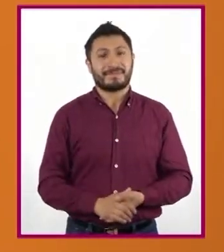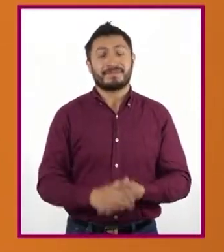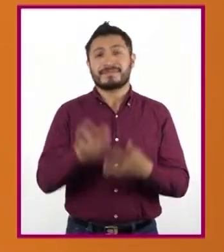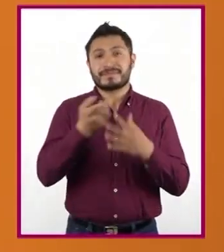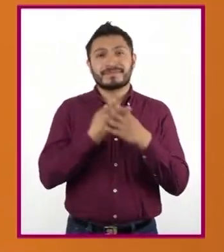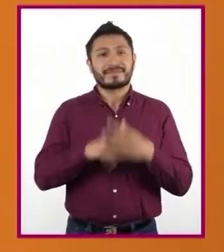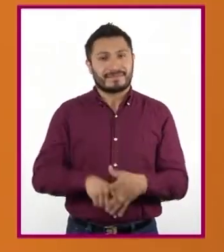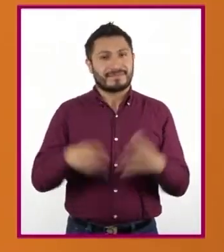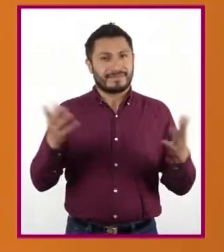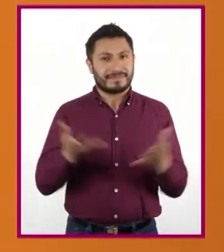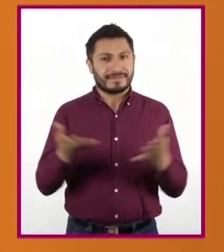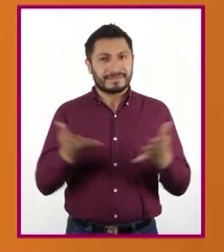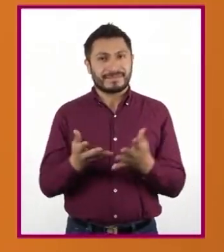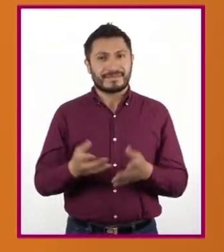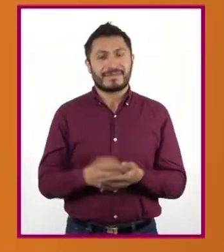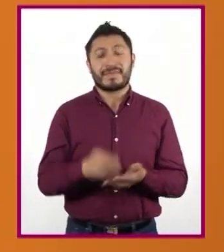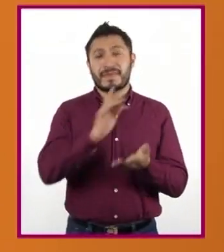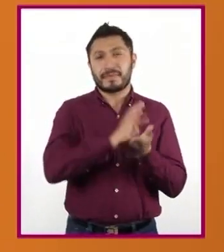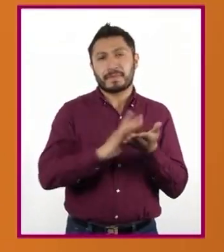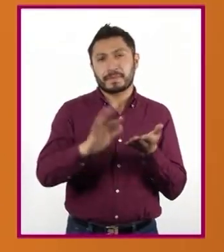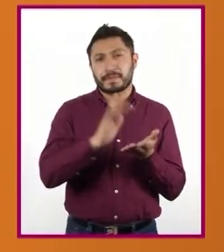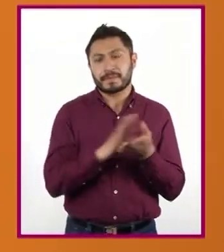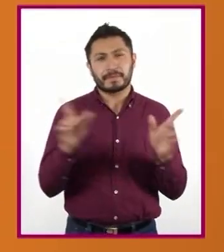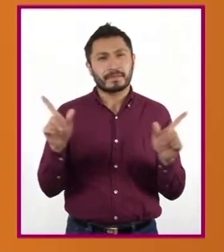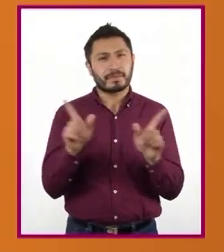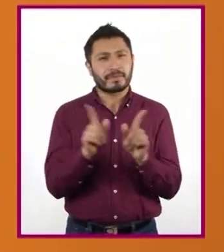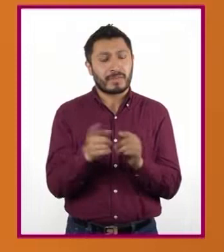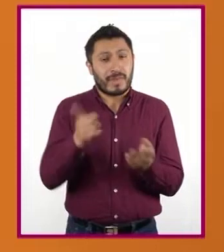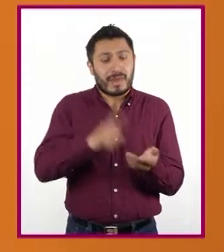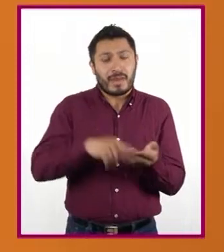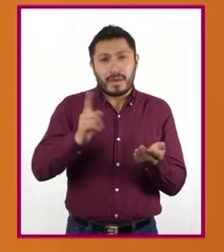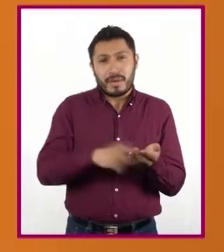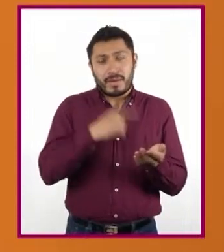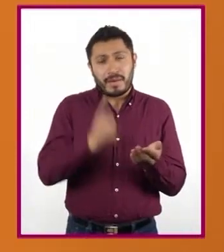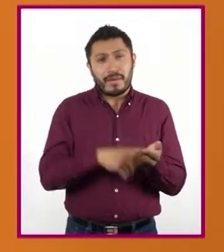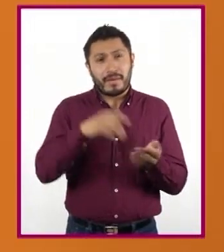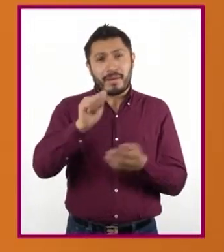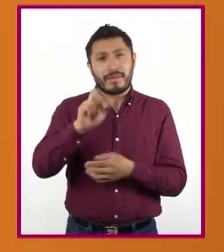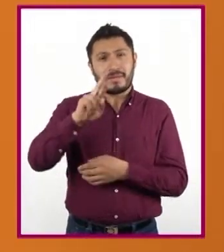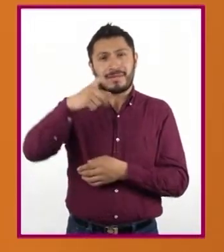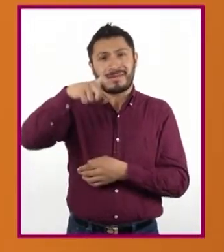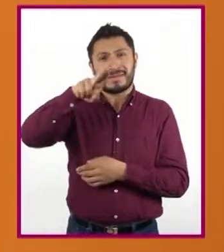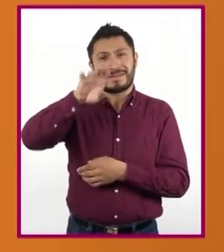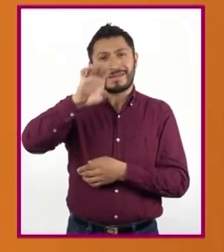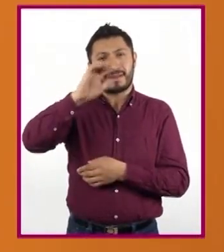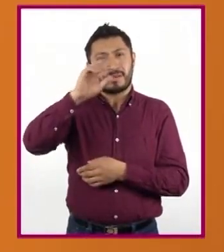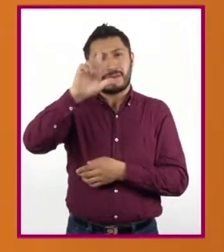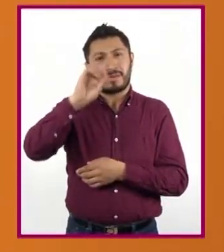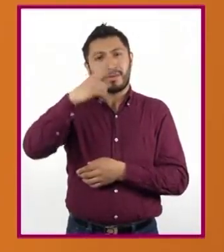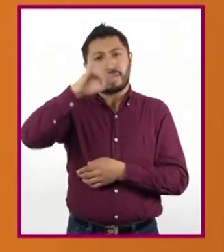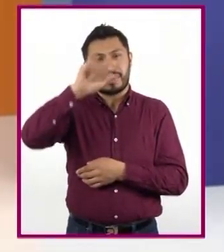inicio, realizaremos una breve lectura, retomada de la revista Arqueología Mexicana.